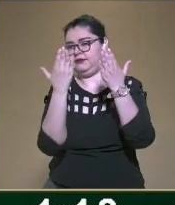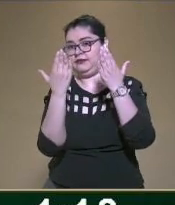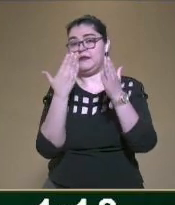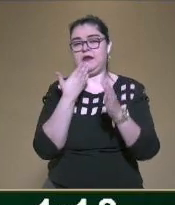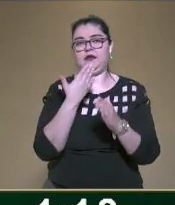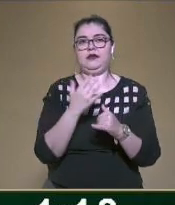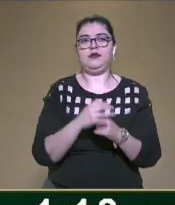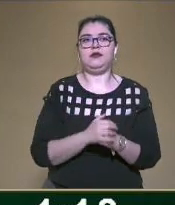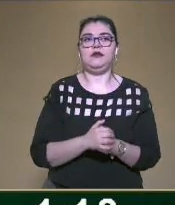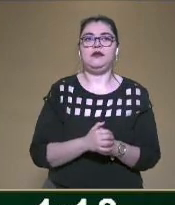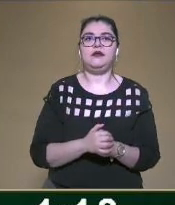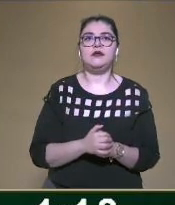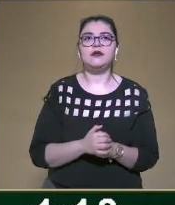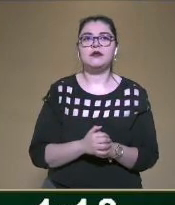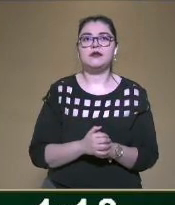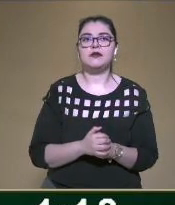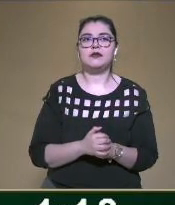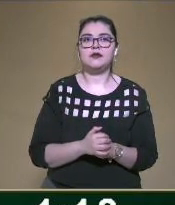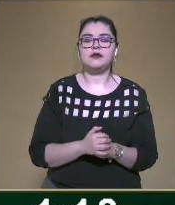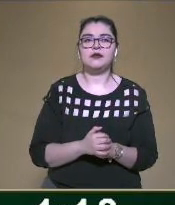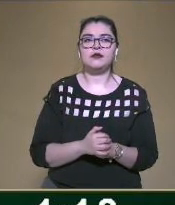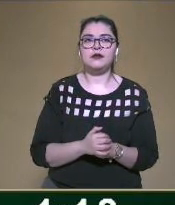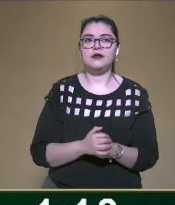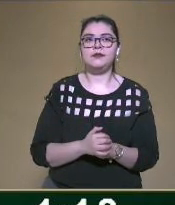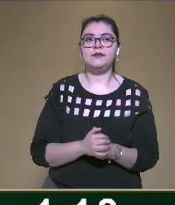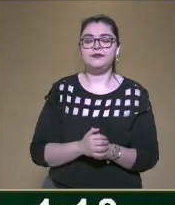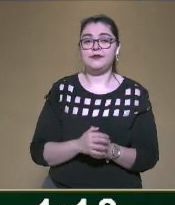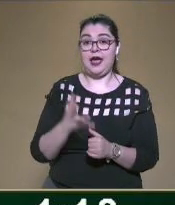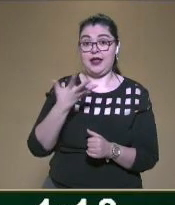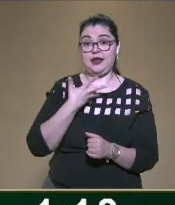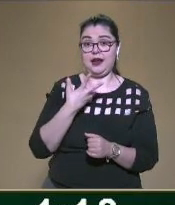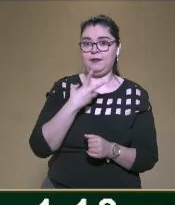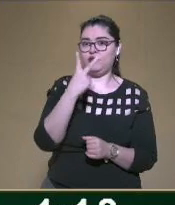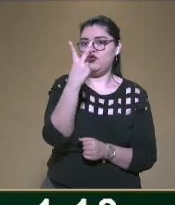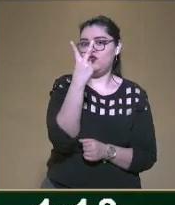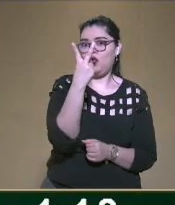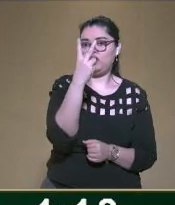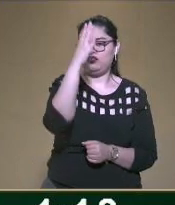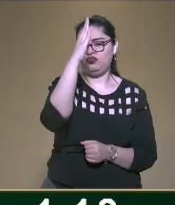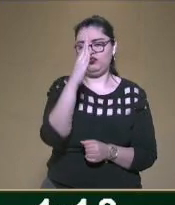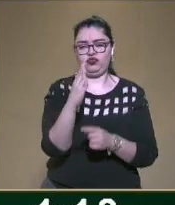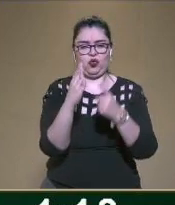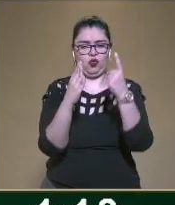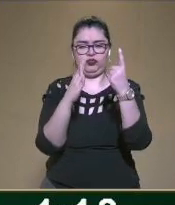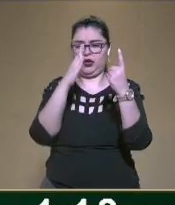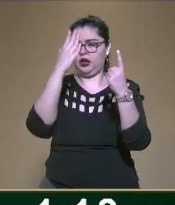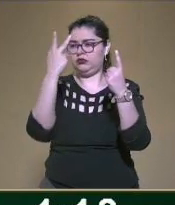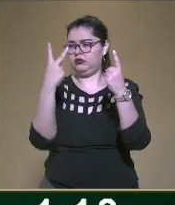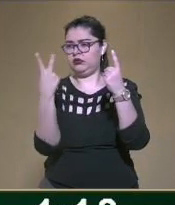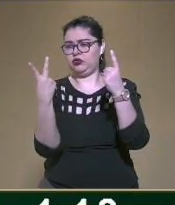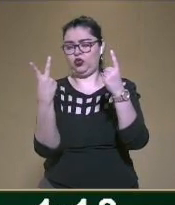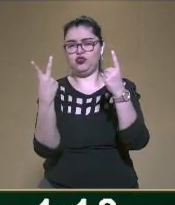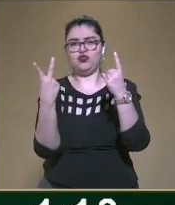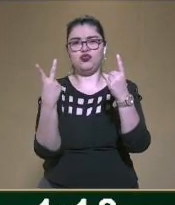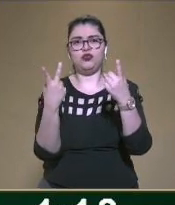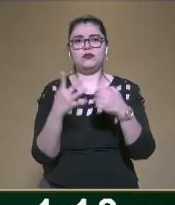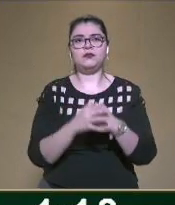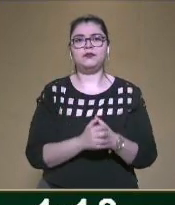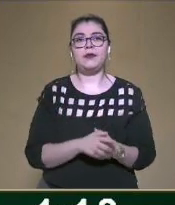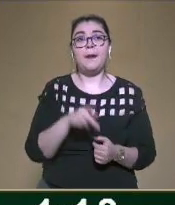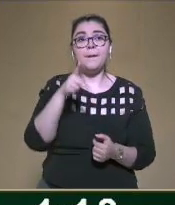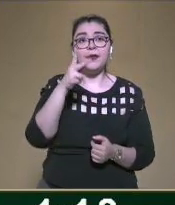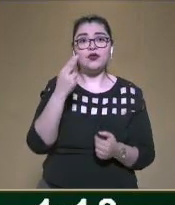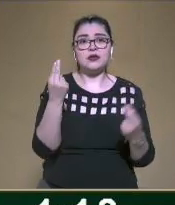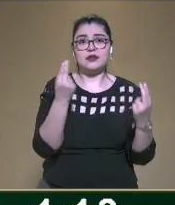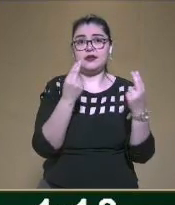mitad. Ok, ahí ya tenemos 2 partes. 2 partes, pero quiero 4, maestro. 4. Porque son 4 invitados conmigo. 4. Ahí